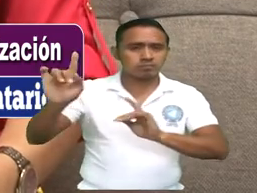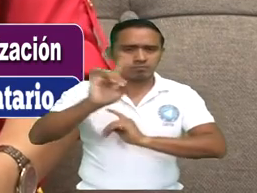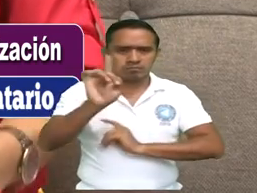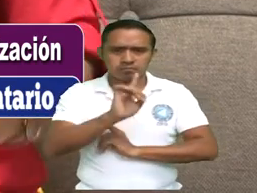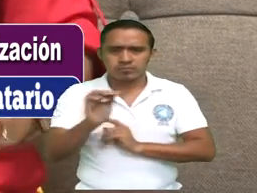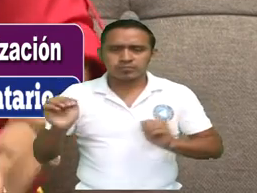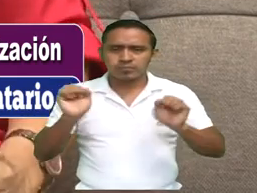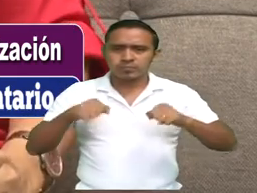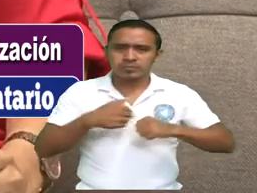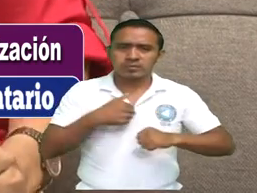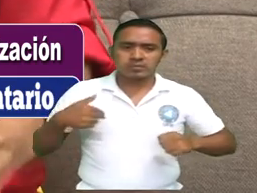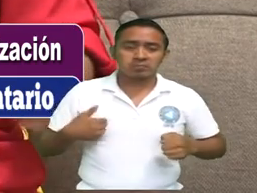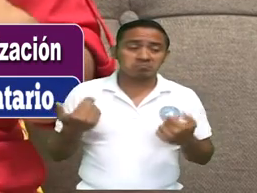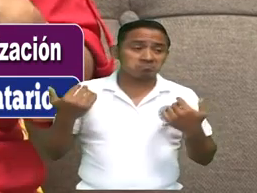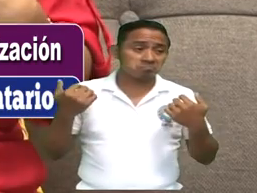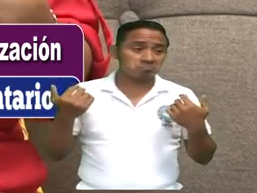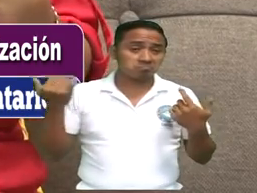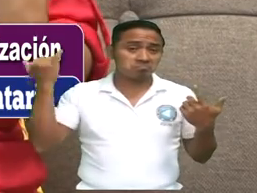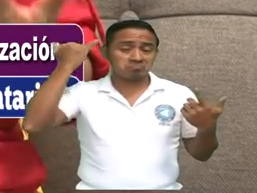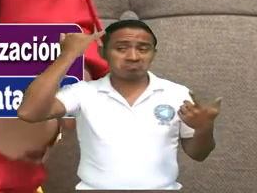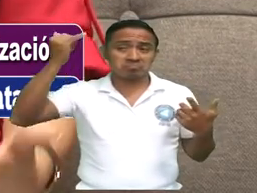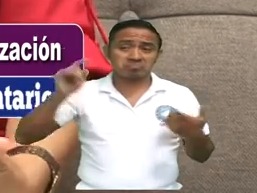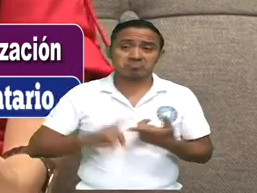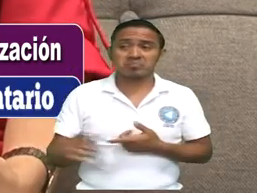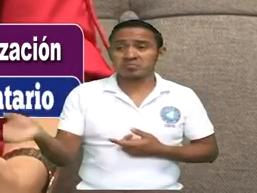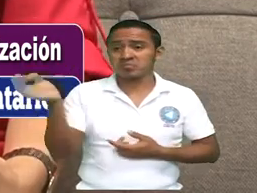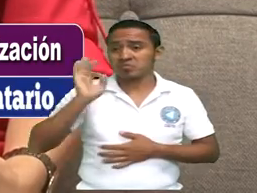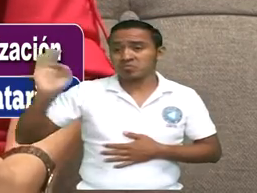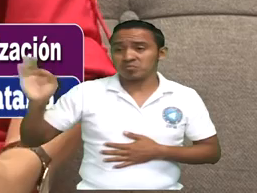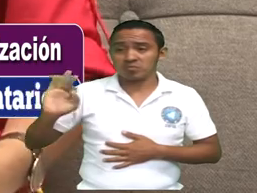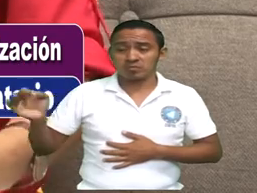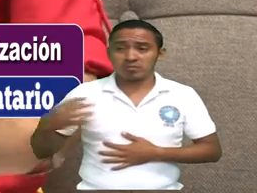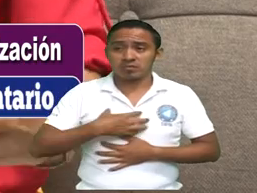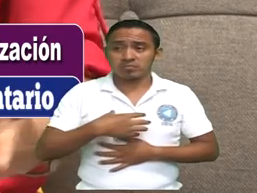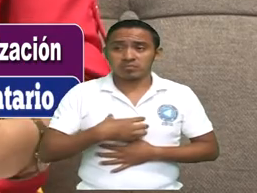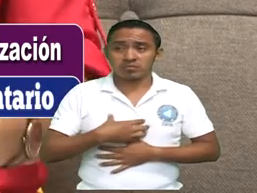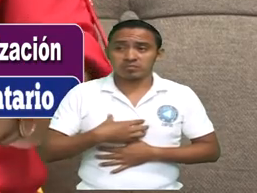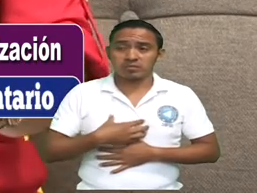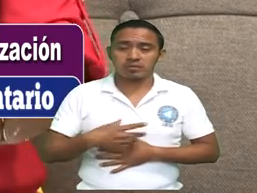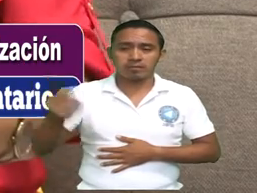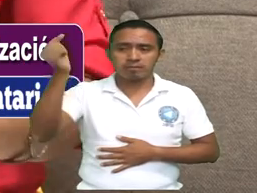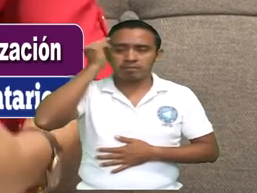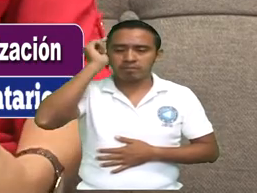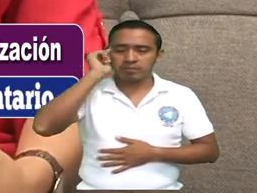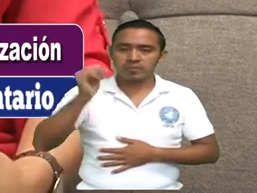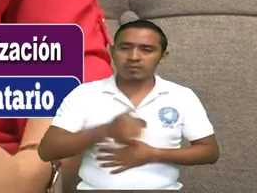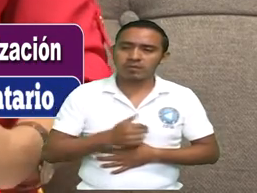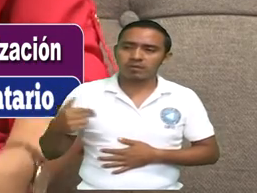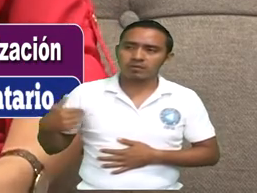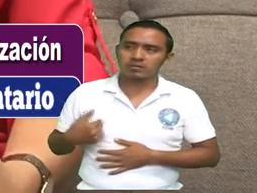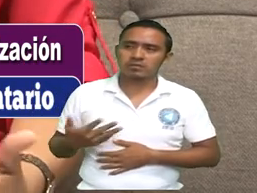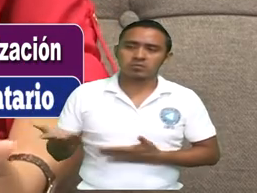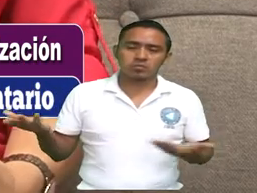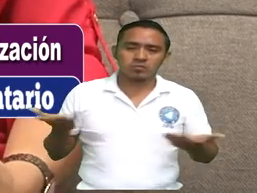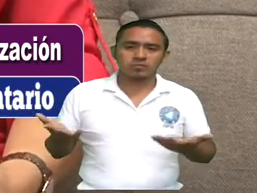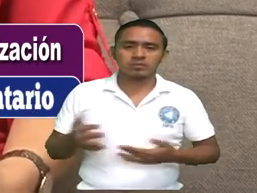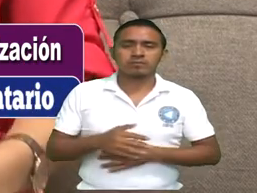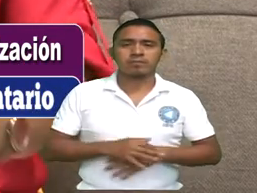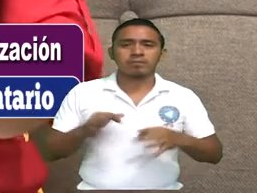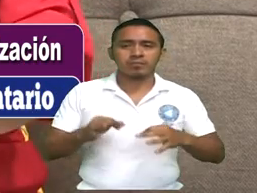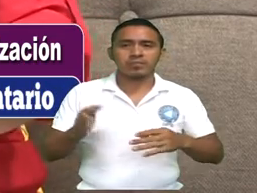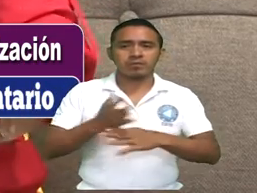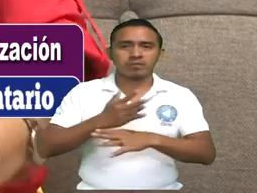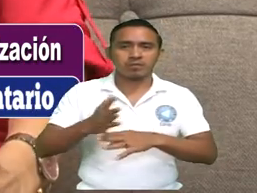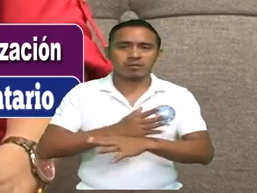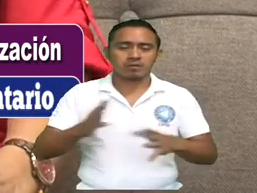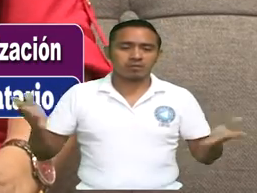específico, sino que el alumno puede crear diferentes formas de pensar, de hacer las cosas diferentes, y hay